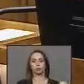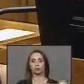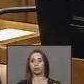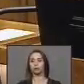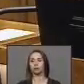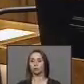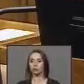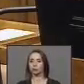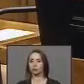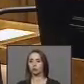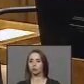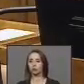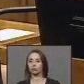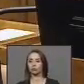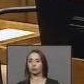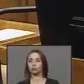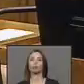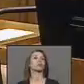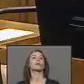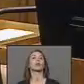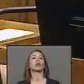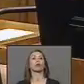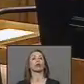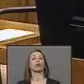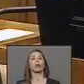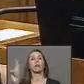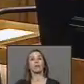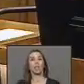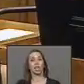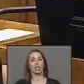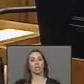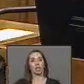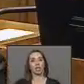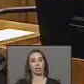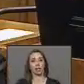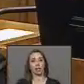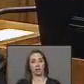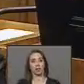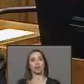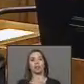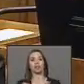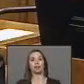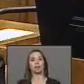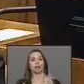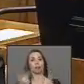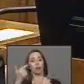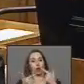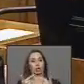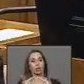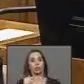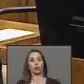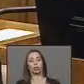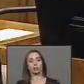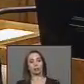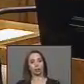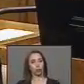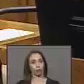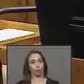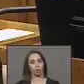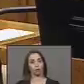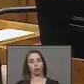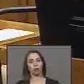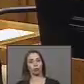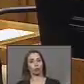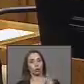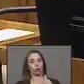La matriz del financiamiento de la política conceptual, doctrinaria, que este gobierno nos ha señalado y